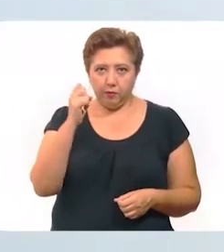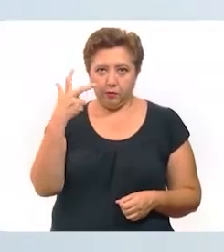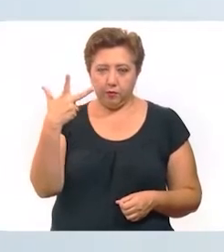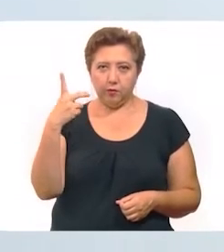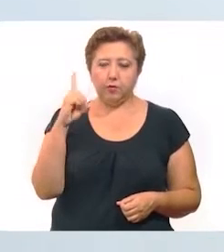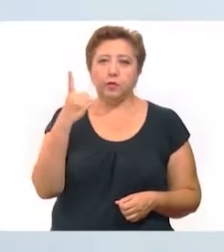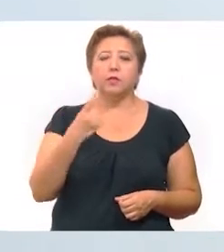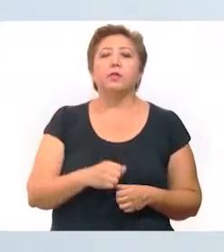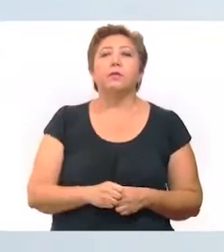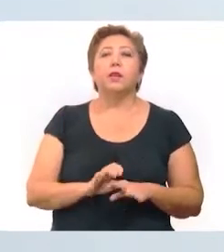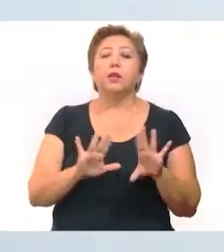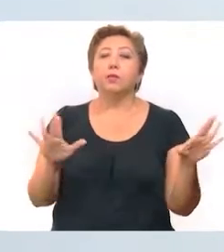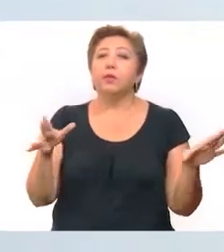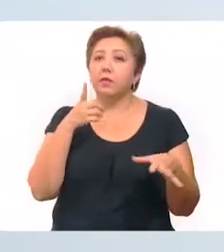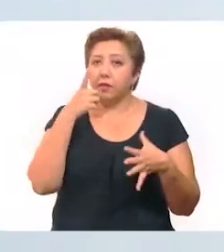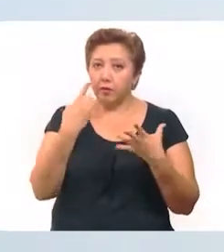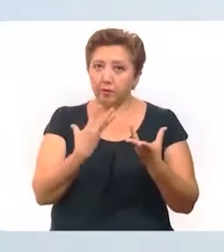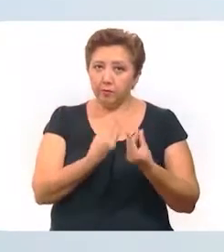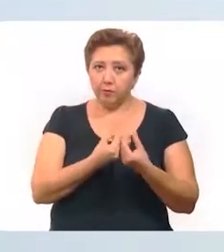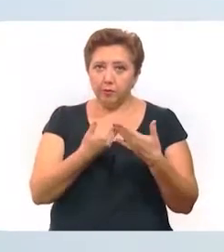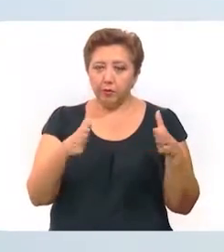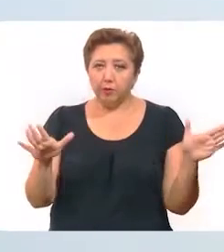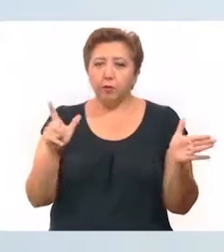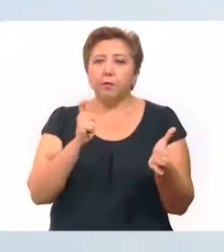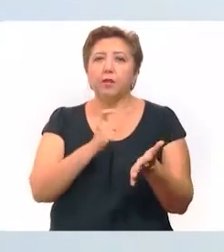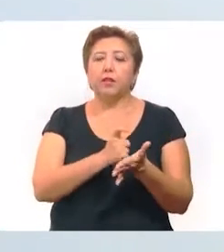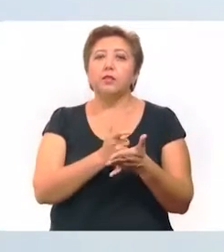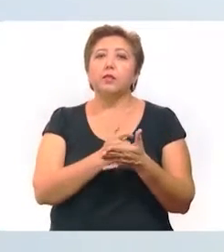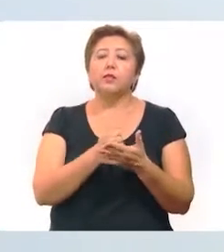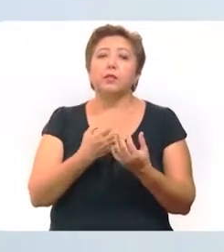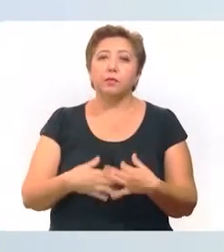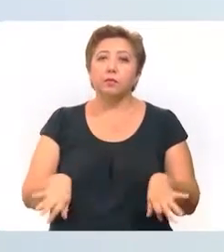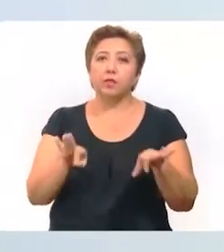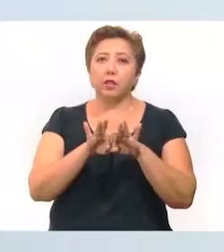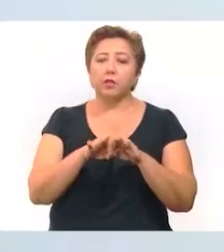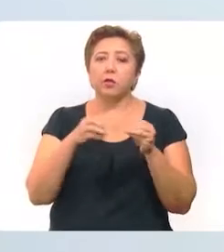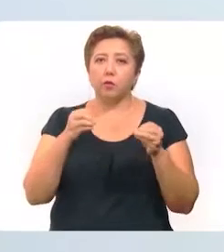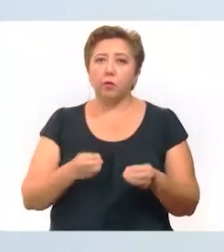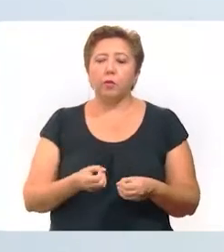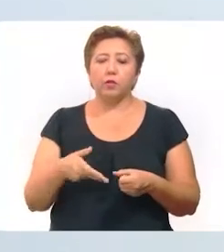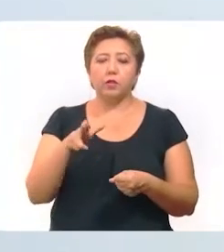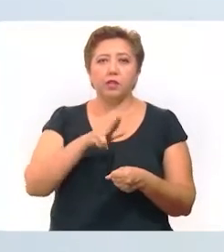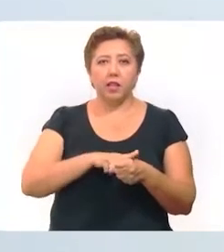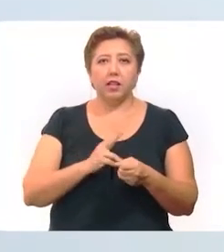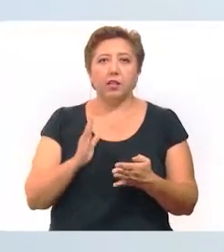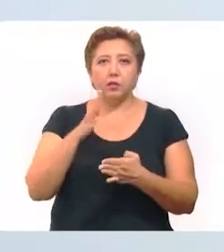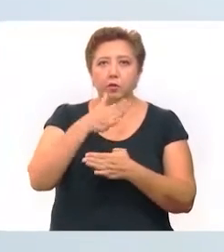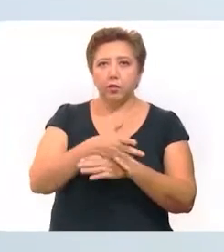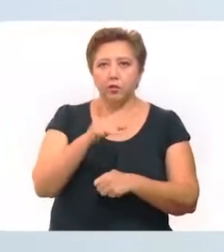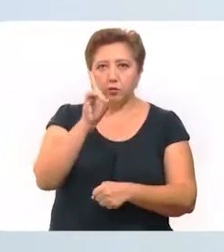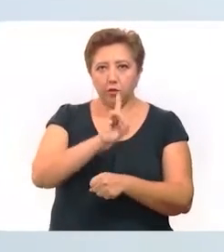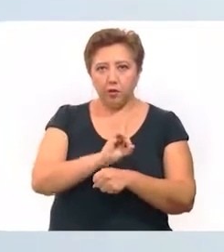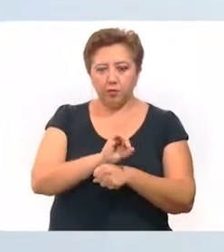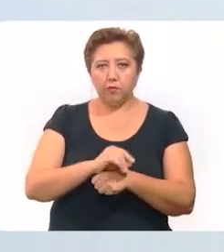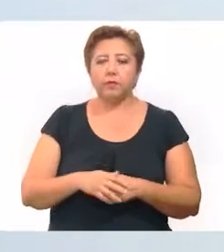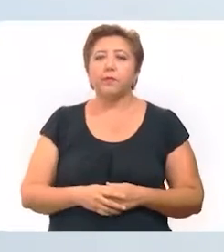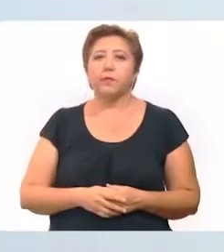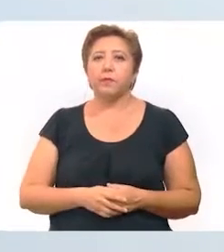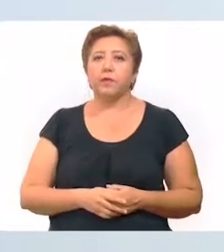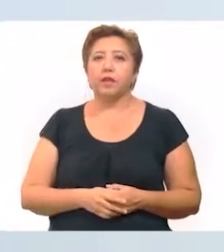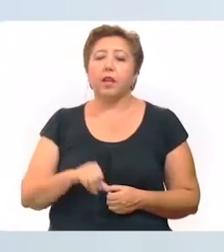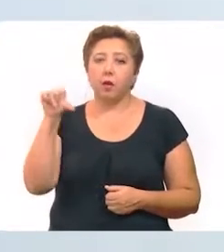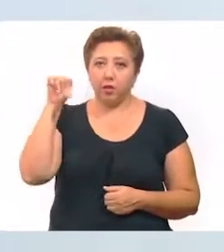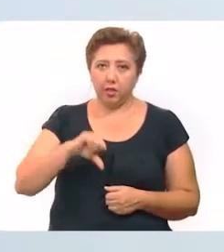28 de diciembre. Como hemos señalado, en la reapertura económica los datos más importantes son la ocupación hospitalaria y los ingresos diarios.